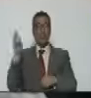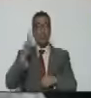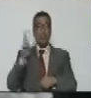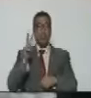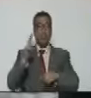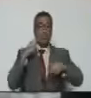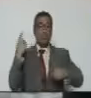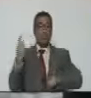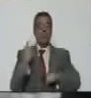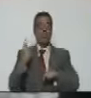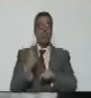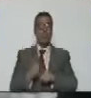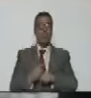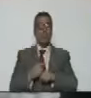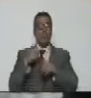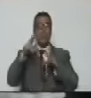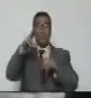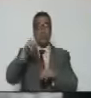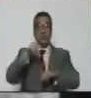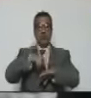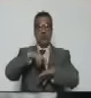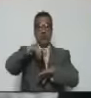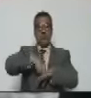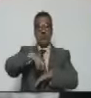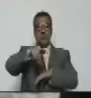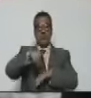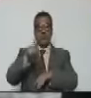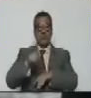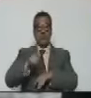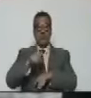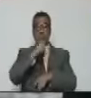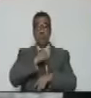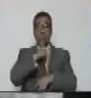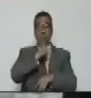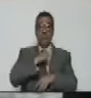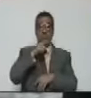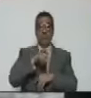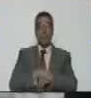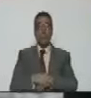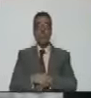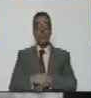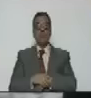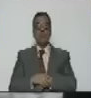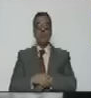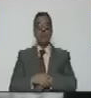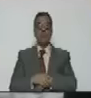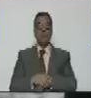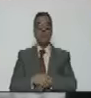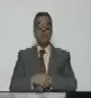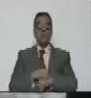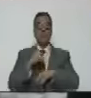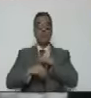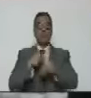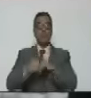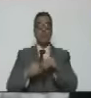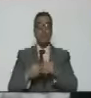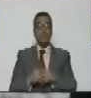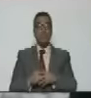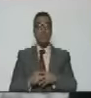Venezuela no solamente no se doblega y resiste, sino que ha